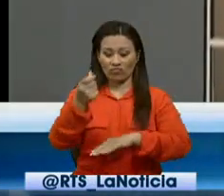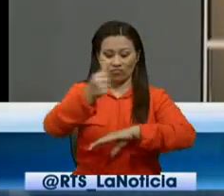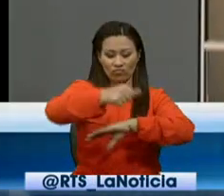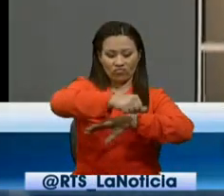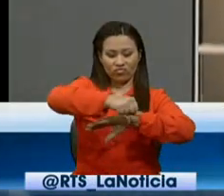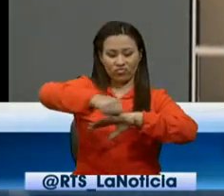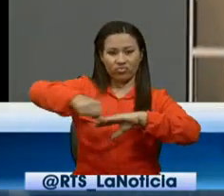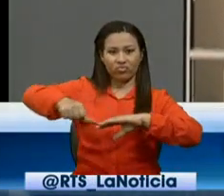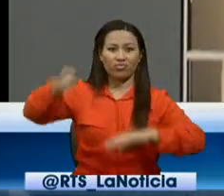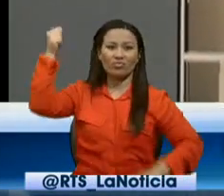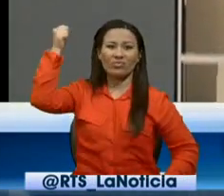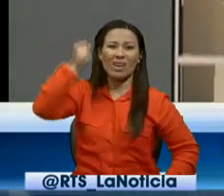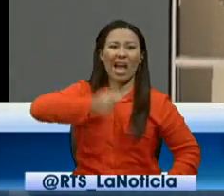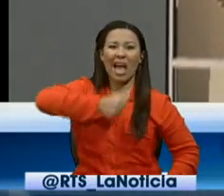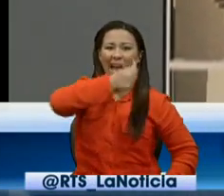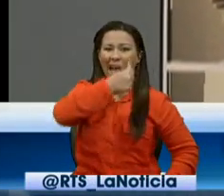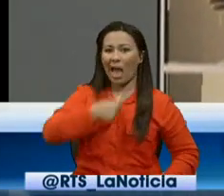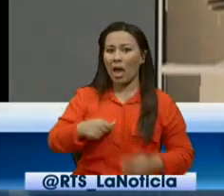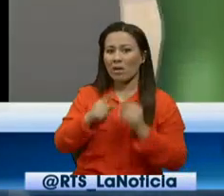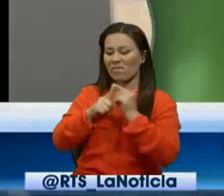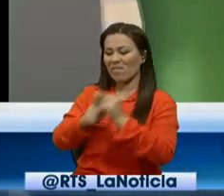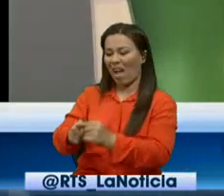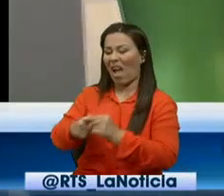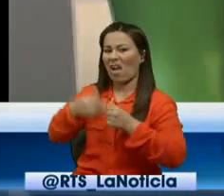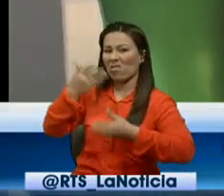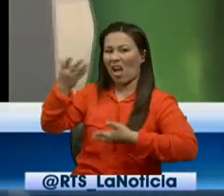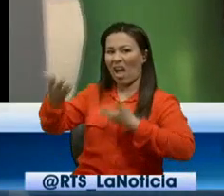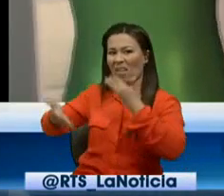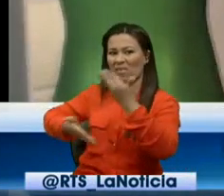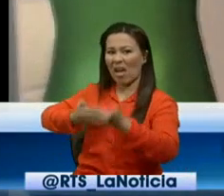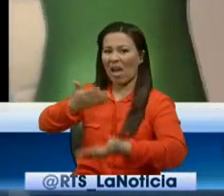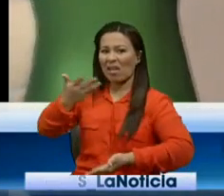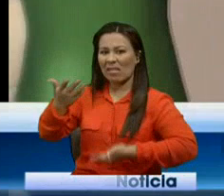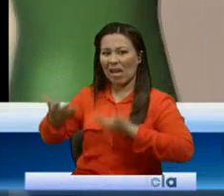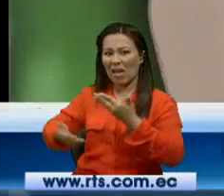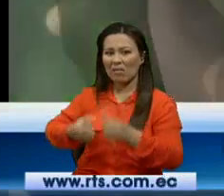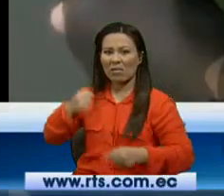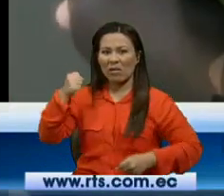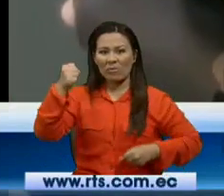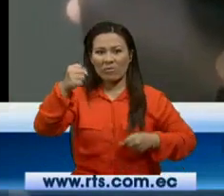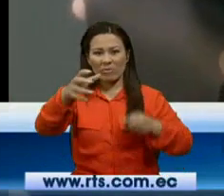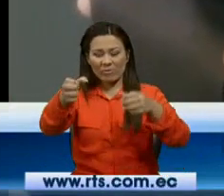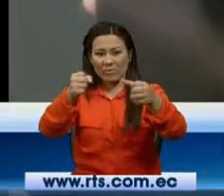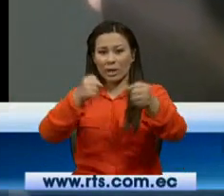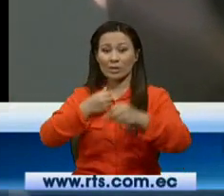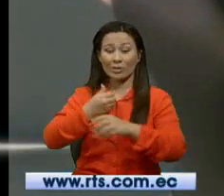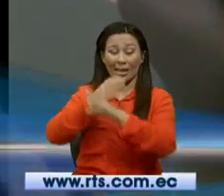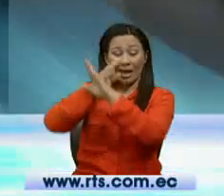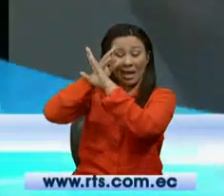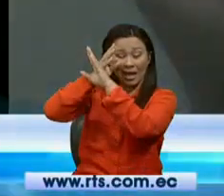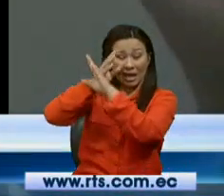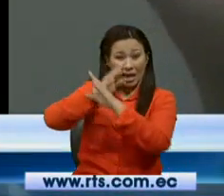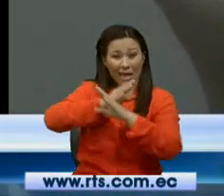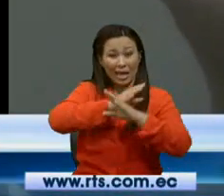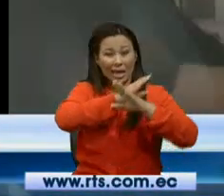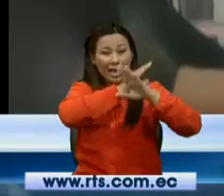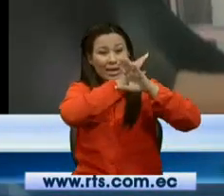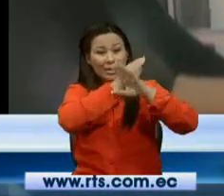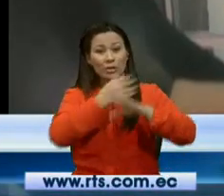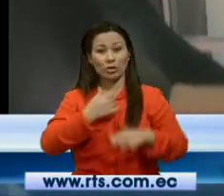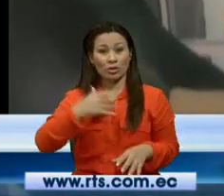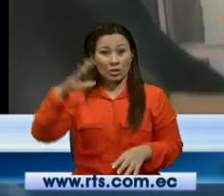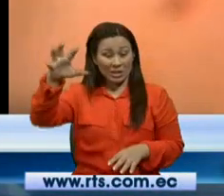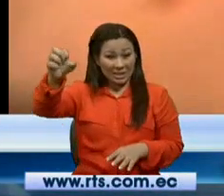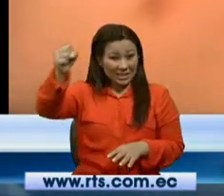y comenzaron a insultarme y agredirme verbalmente y físicamente. Yo no me dejé, la cogí de los